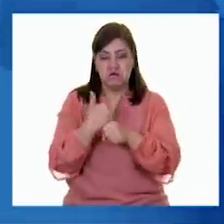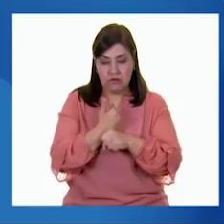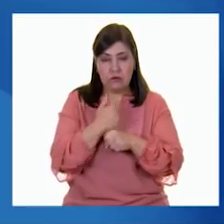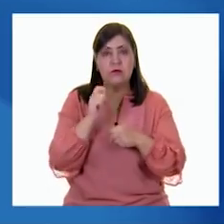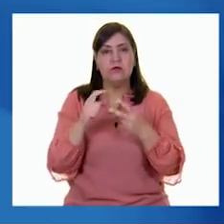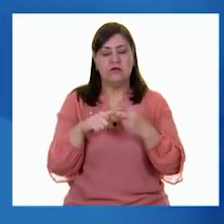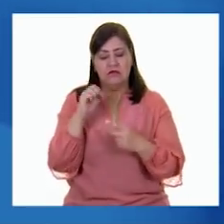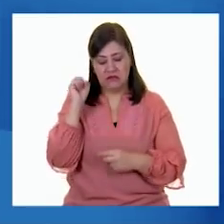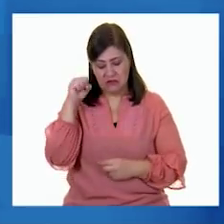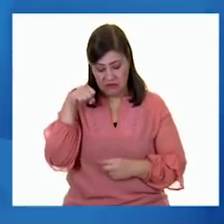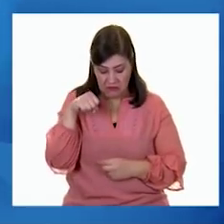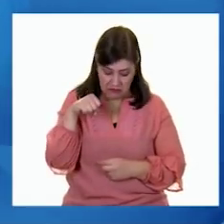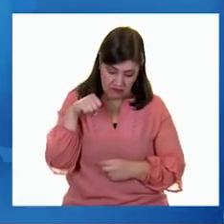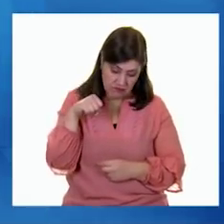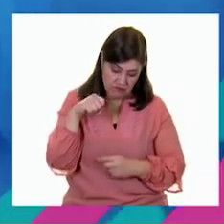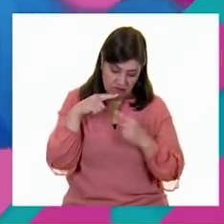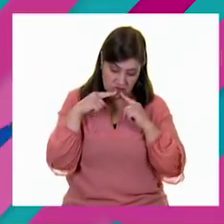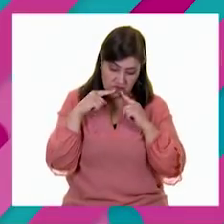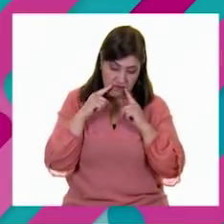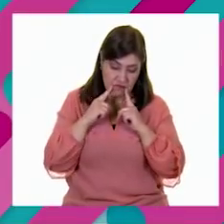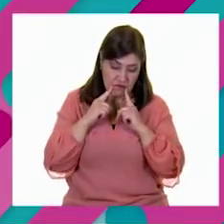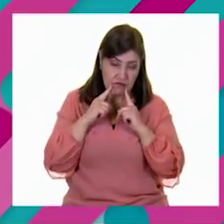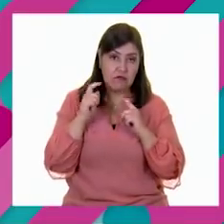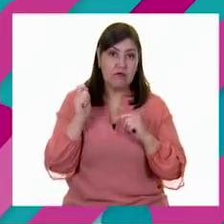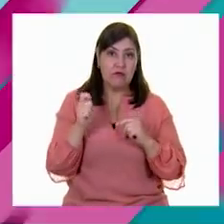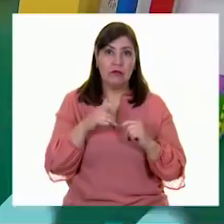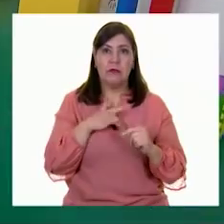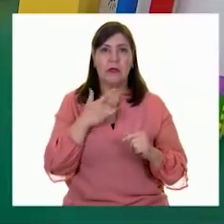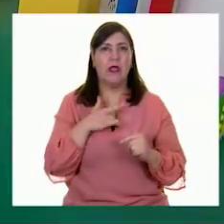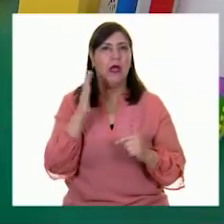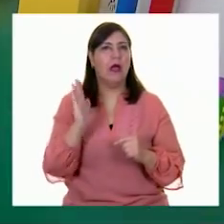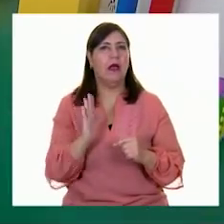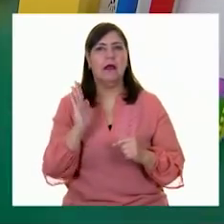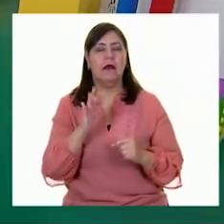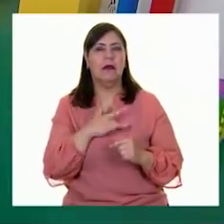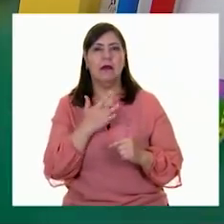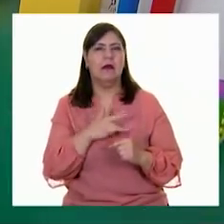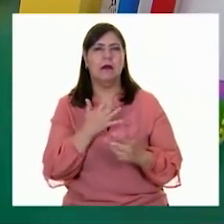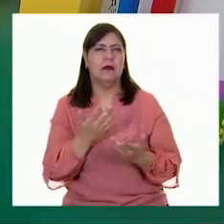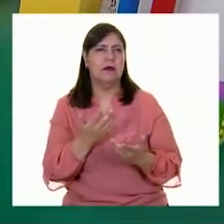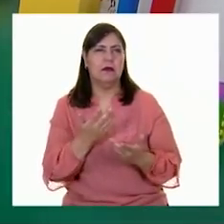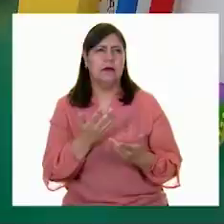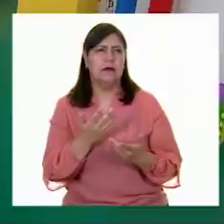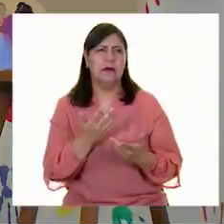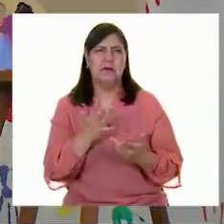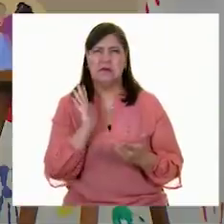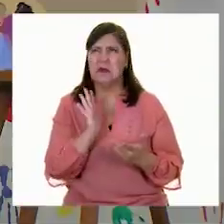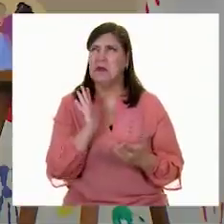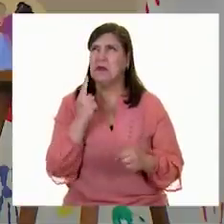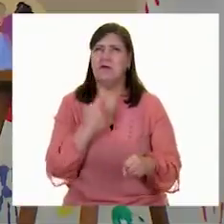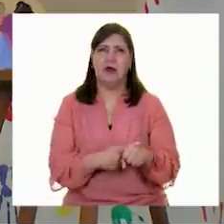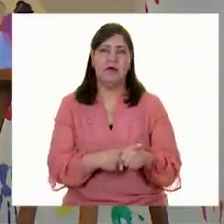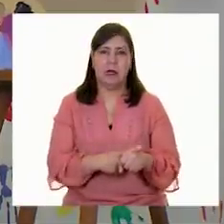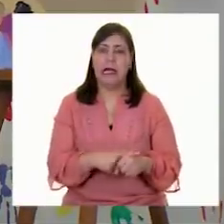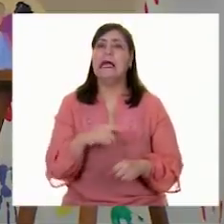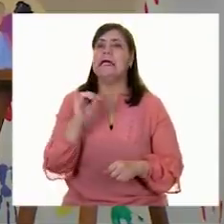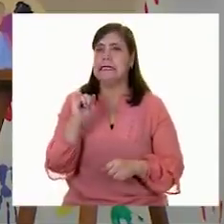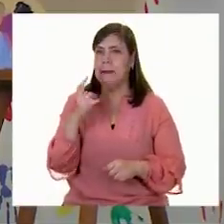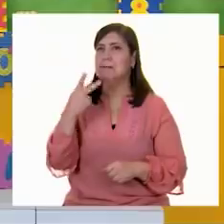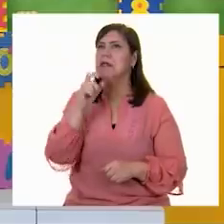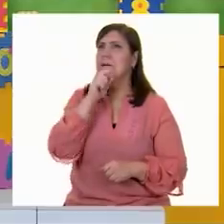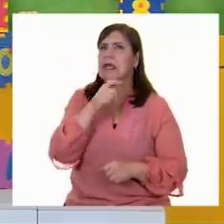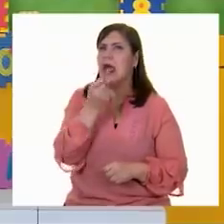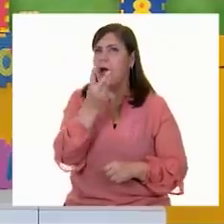cabeza agachada, e incluso nos hace sentir como si estuviéramos enfermos. Aunque también nos han